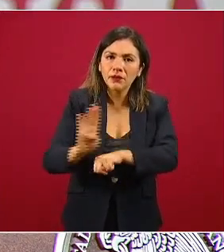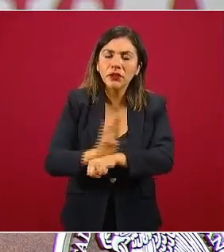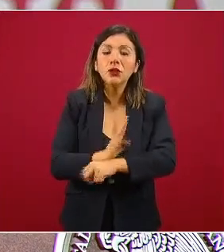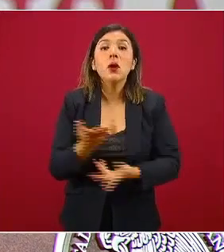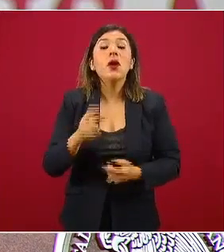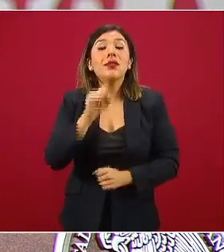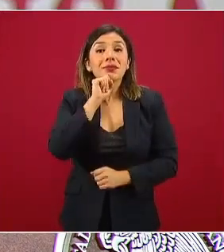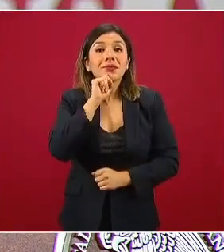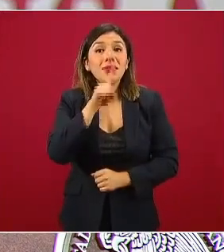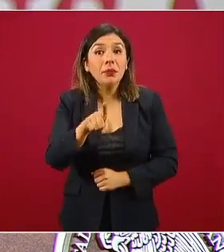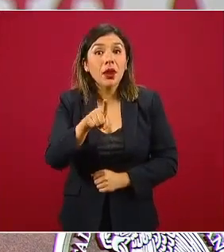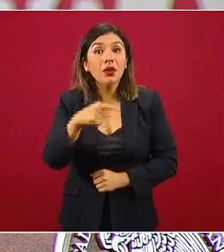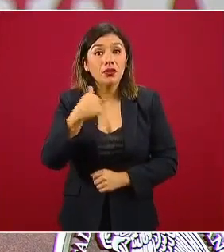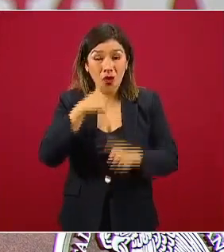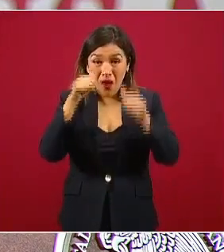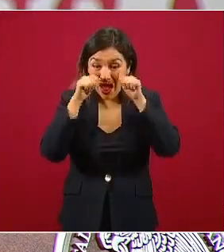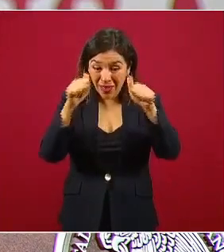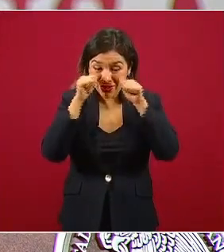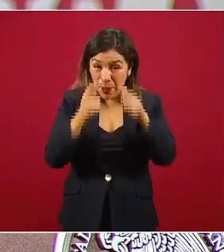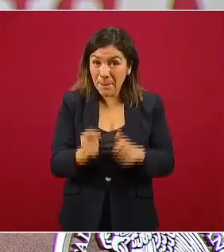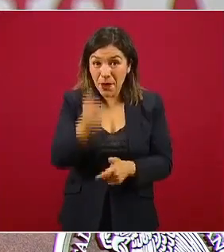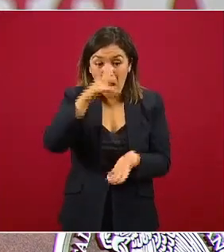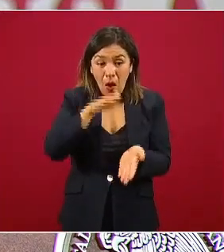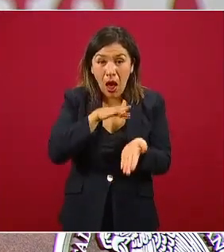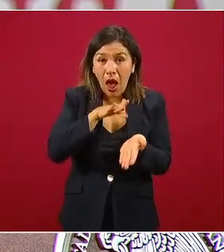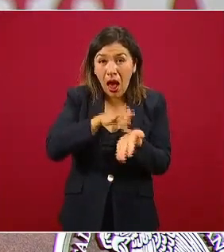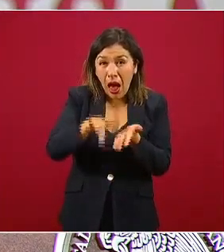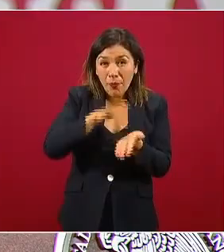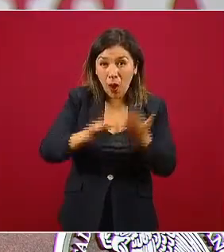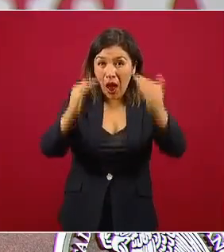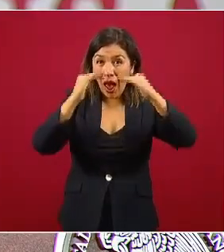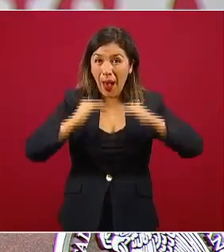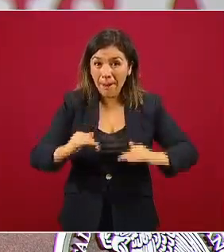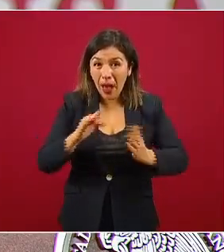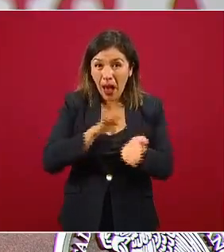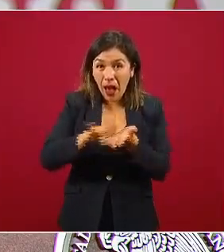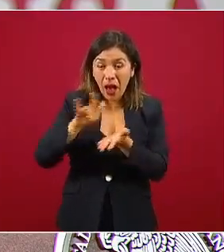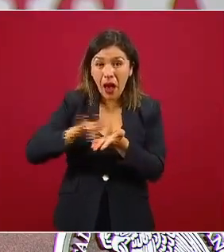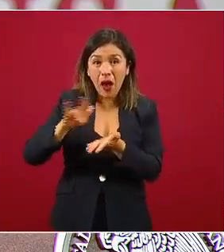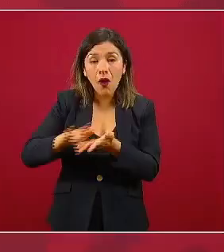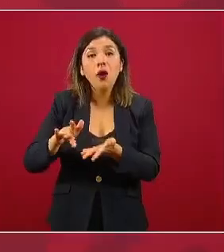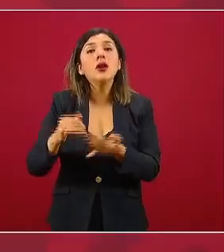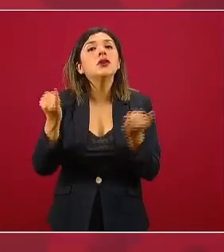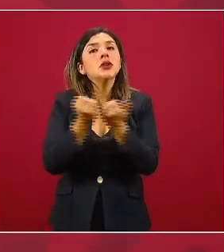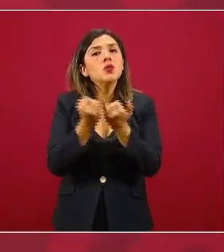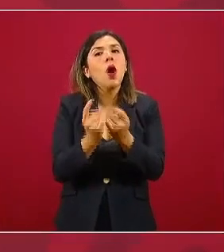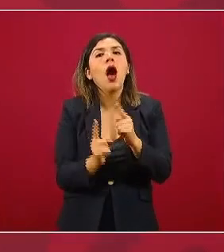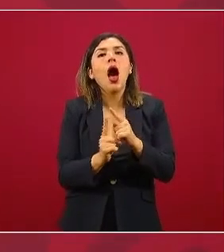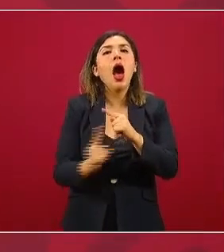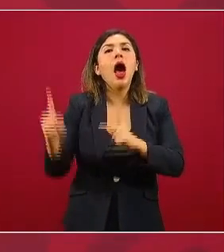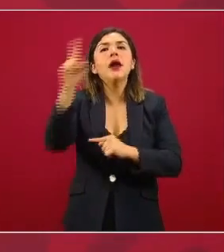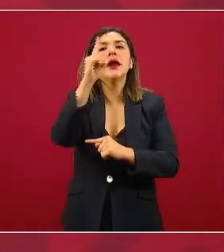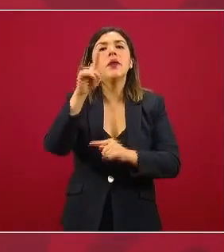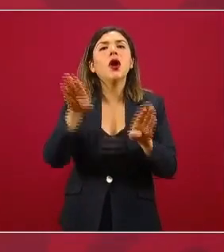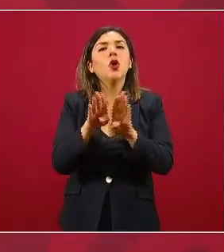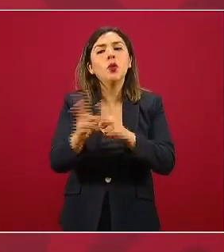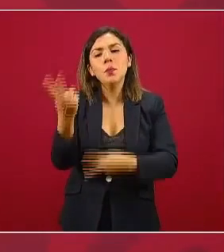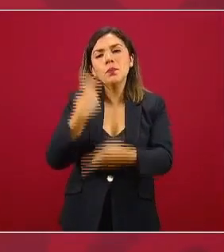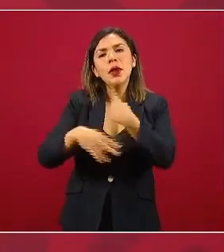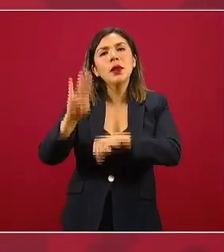pero también si atendemos abajo, ¿sí?, se benefician los de arriba